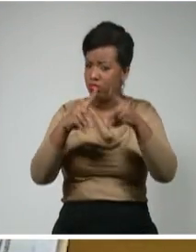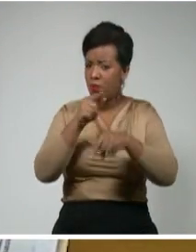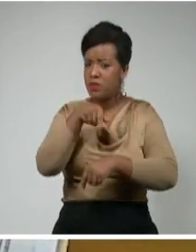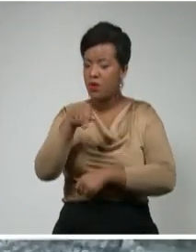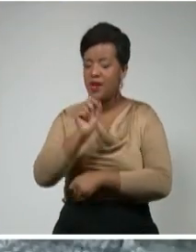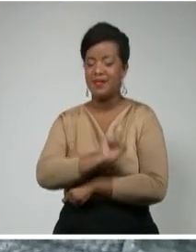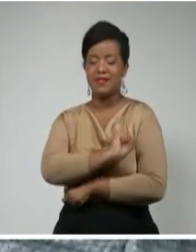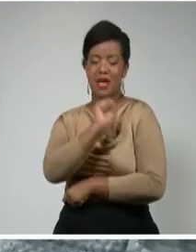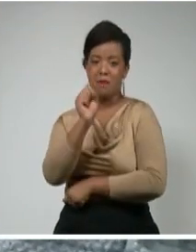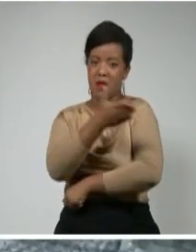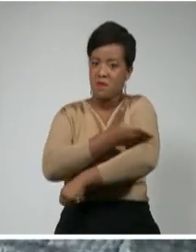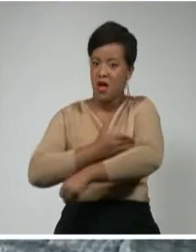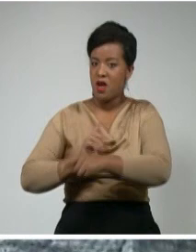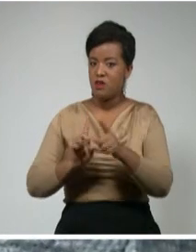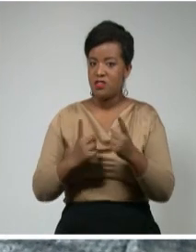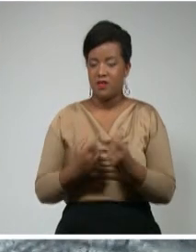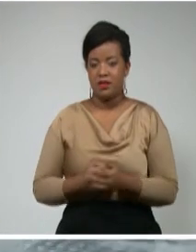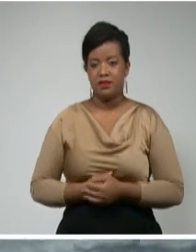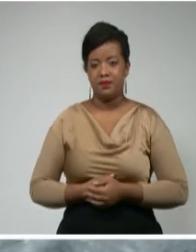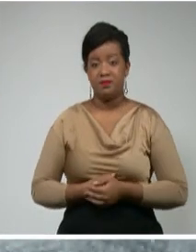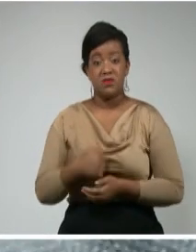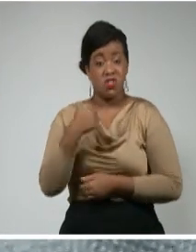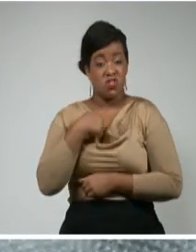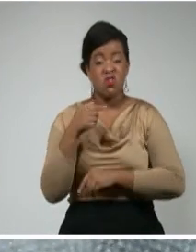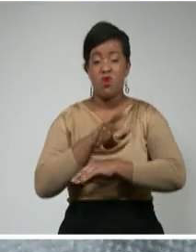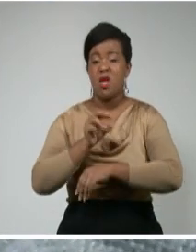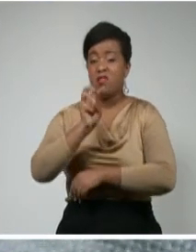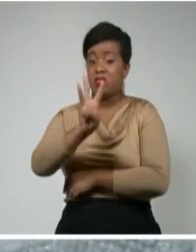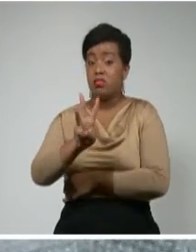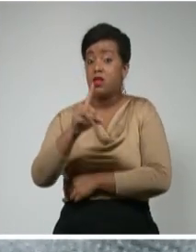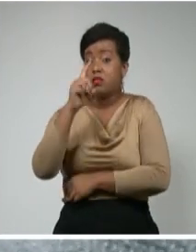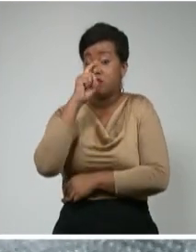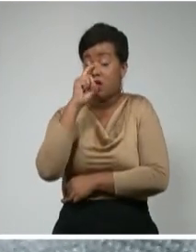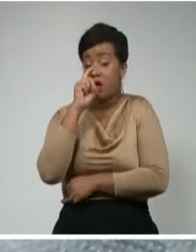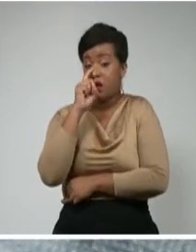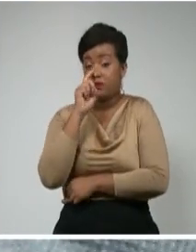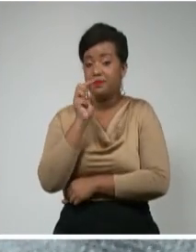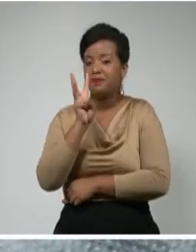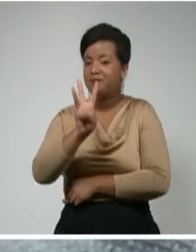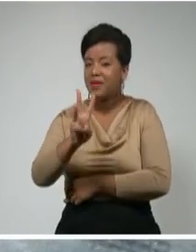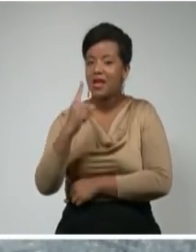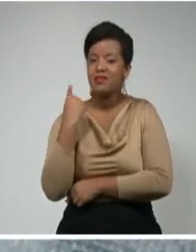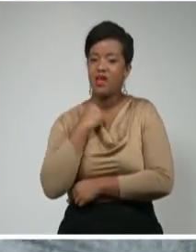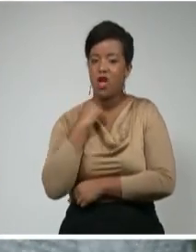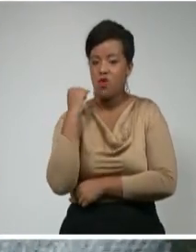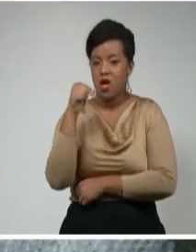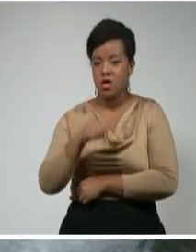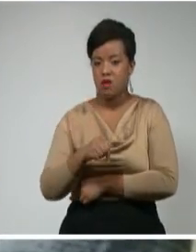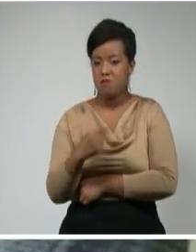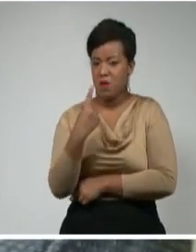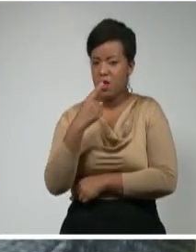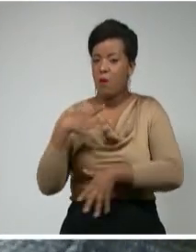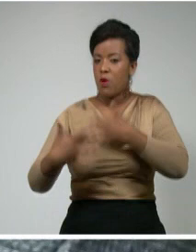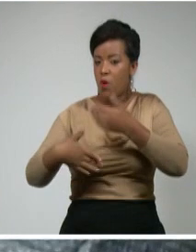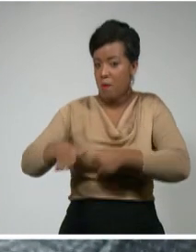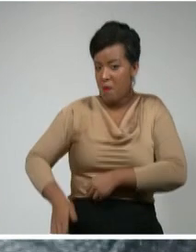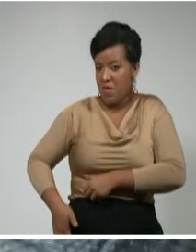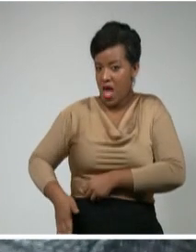salvado la extranjera. Yo tengo ya 3 años aquí porque vine primero con una lesión en esta pierna y ahora se me